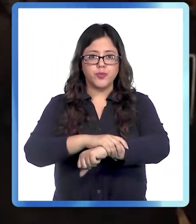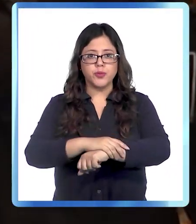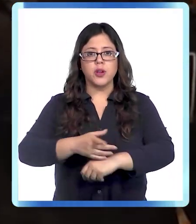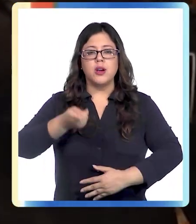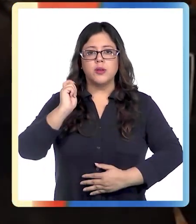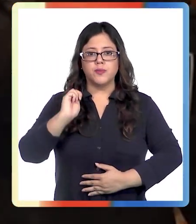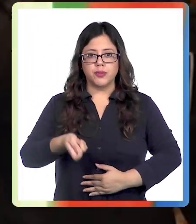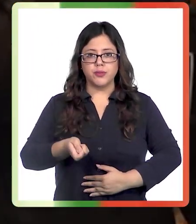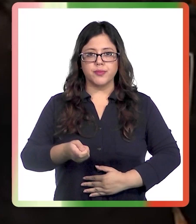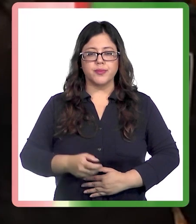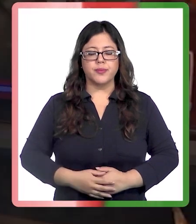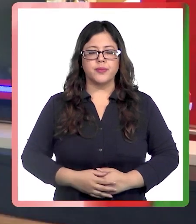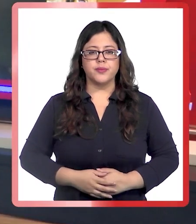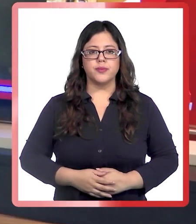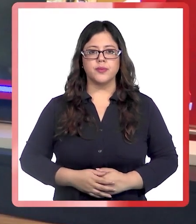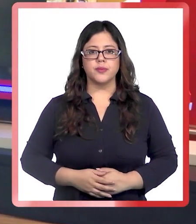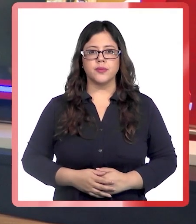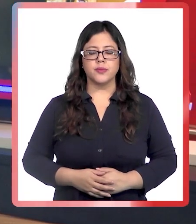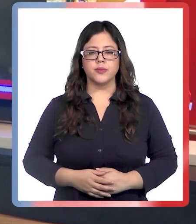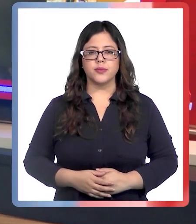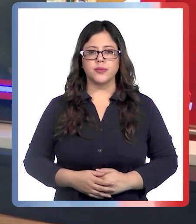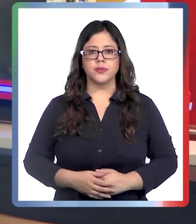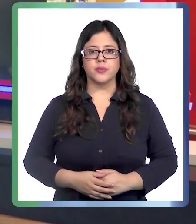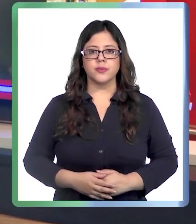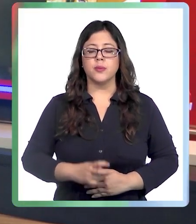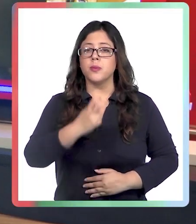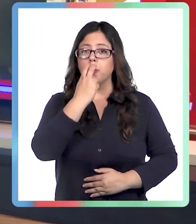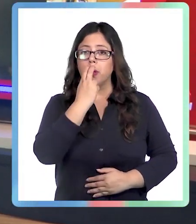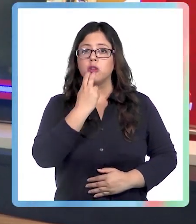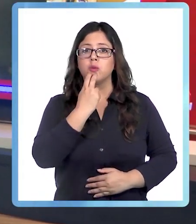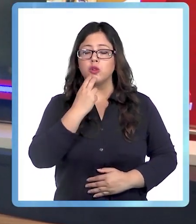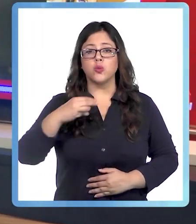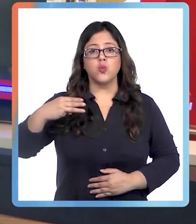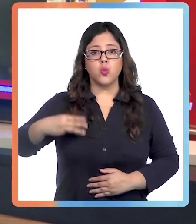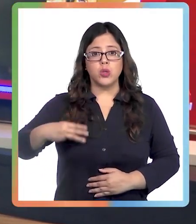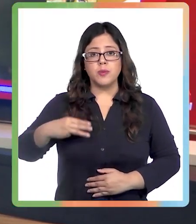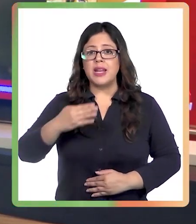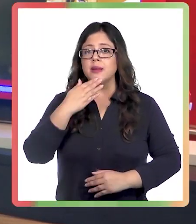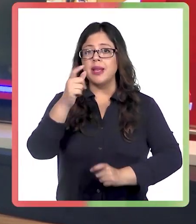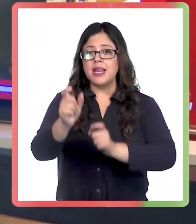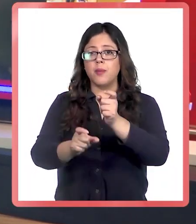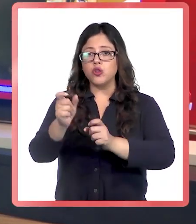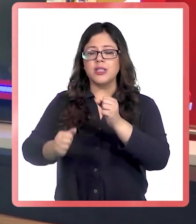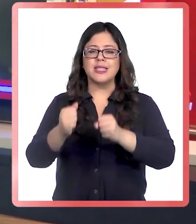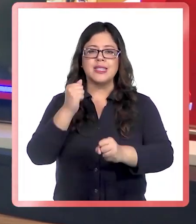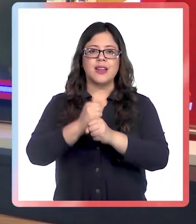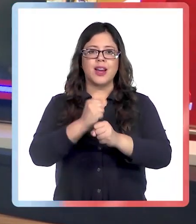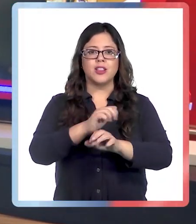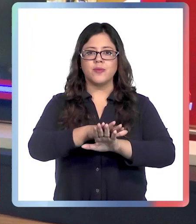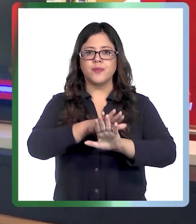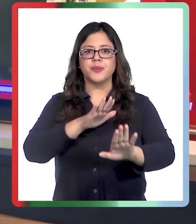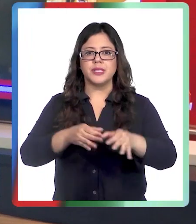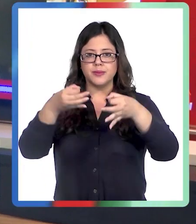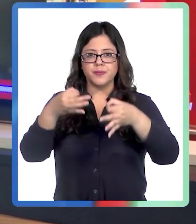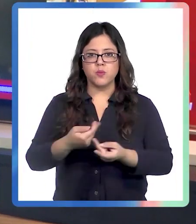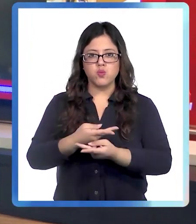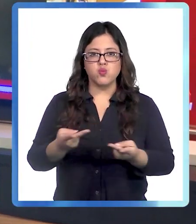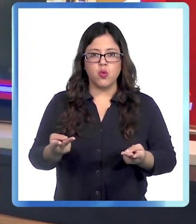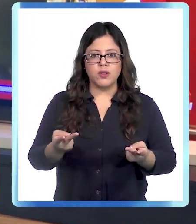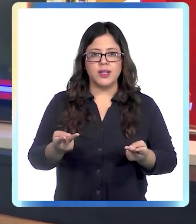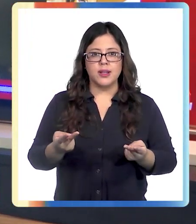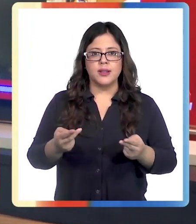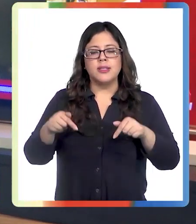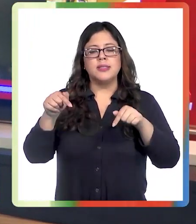formalización. En Puerto Montt, el municipio y los vecinos están trabajando en prevención y seguridad pública y están